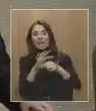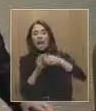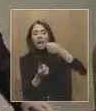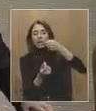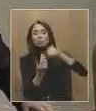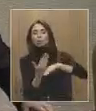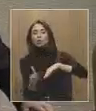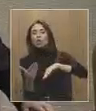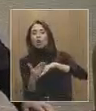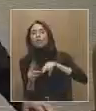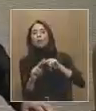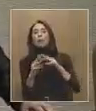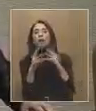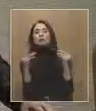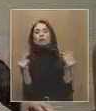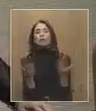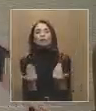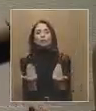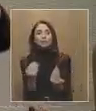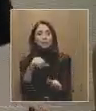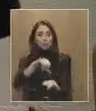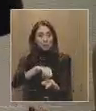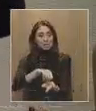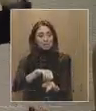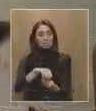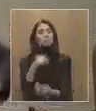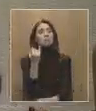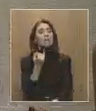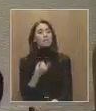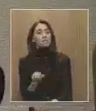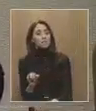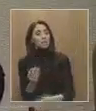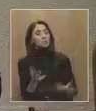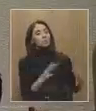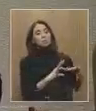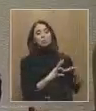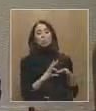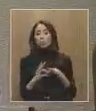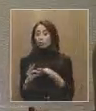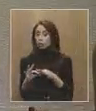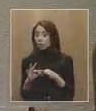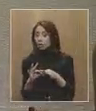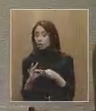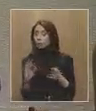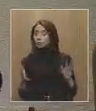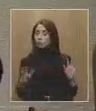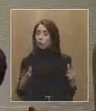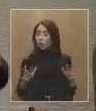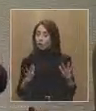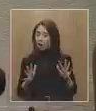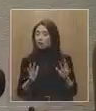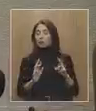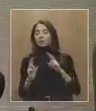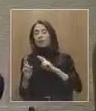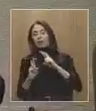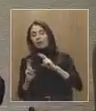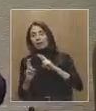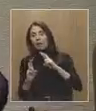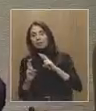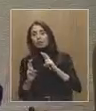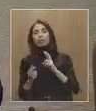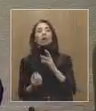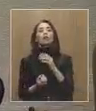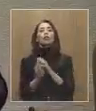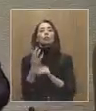para resolver las necesidades del país. Y finalmente, por razones que probablemente tienen que ver con